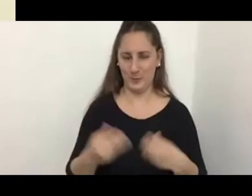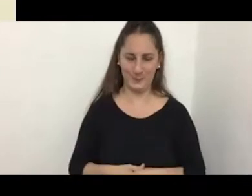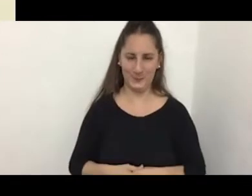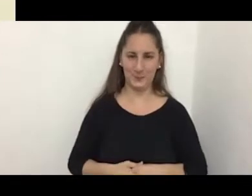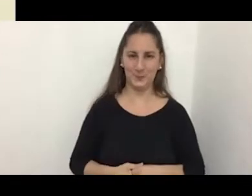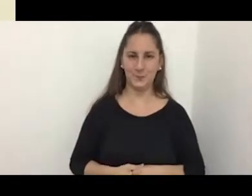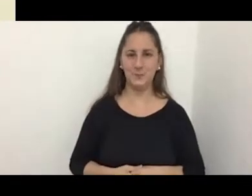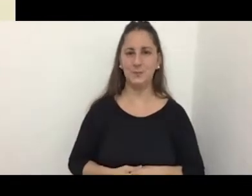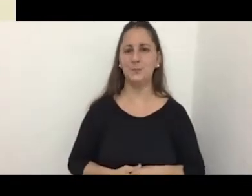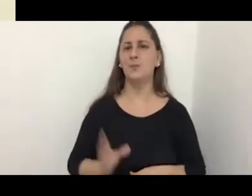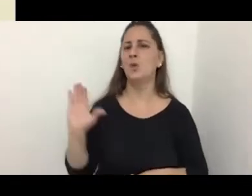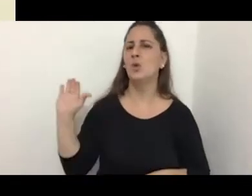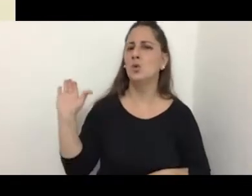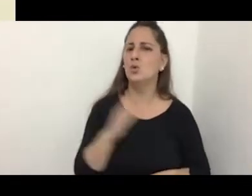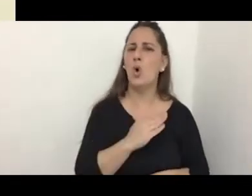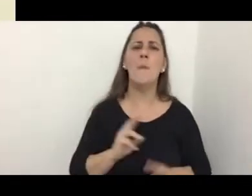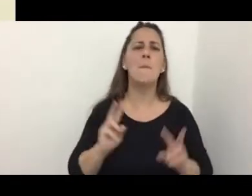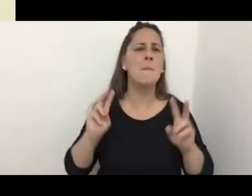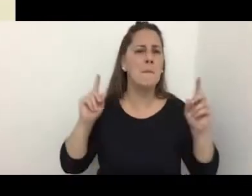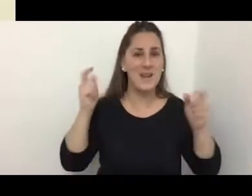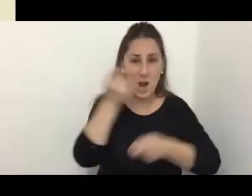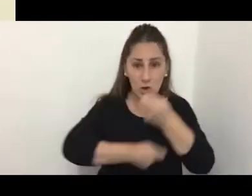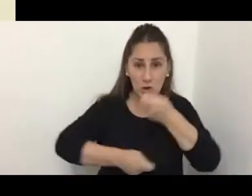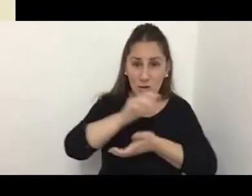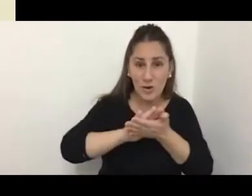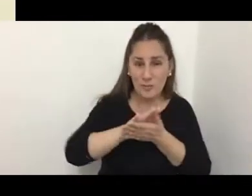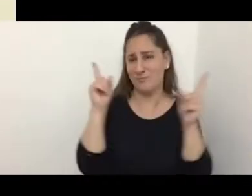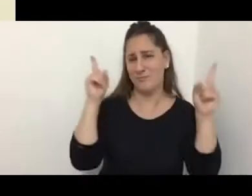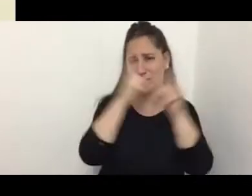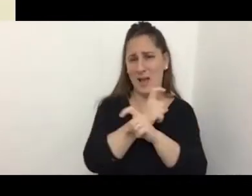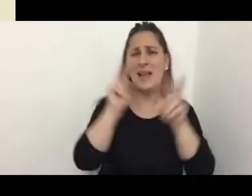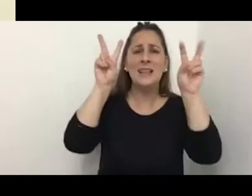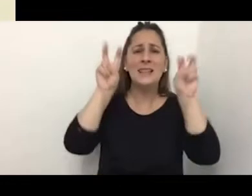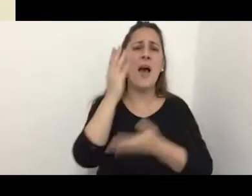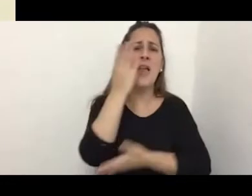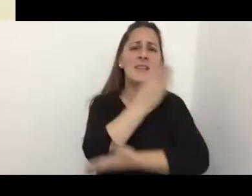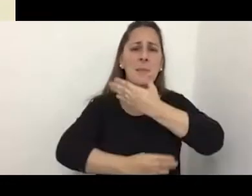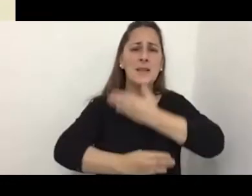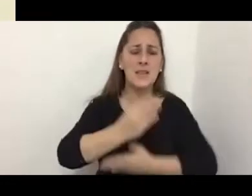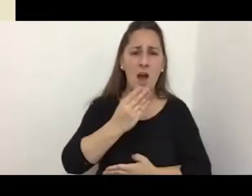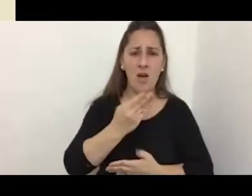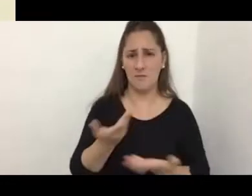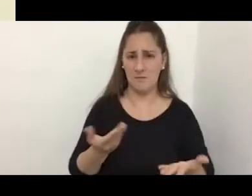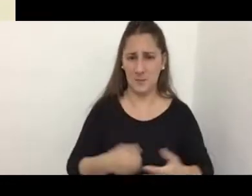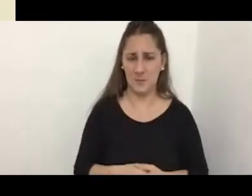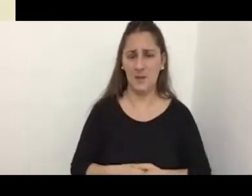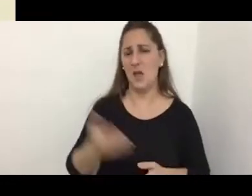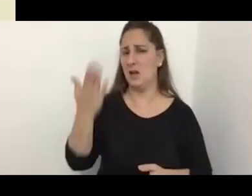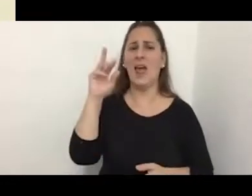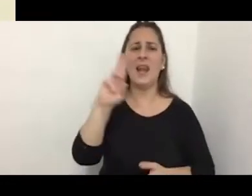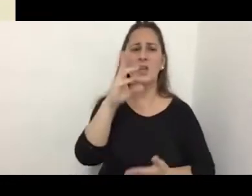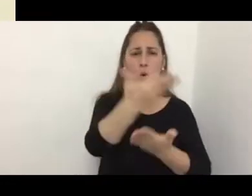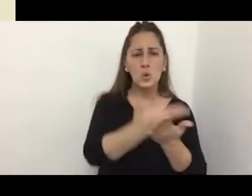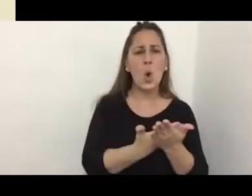todas las problemáticas que hay en la negociación. La temática de discapacidad. En su momento se dictó una resolución en el